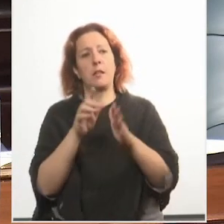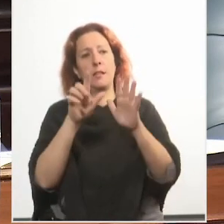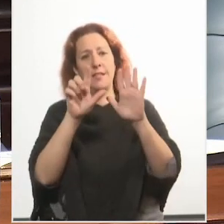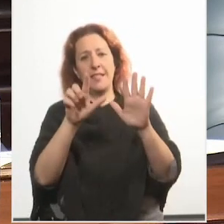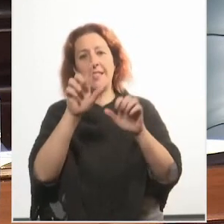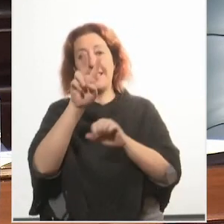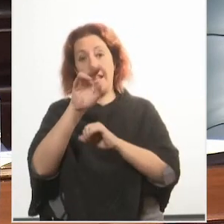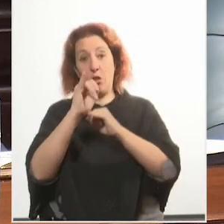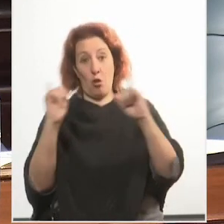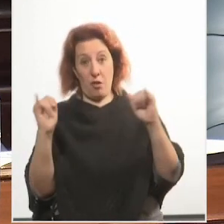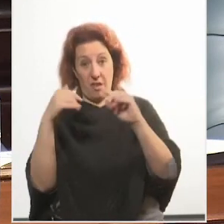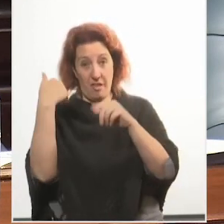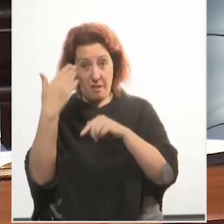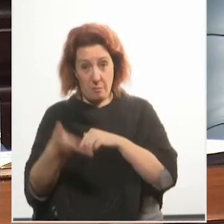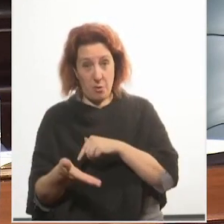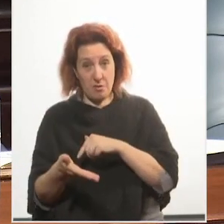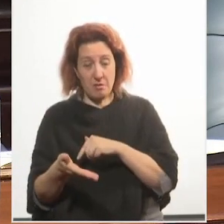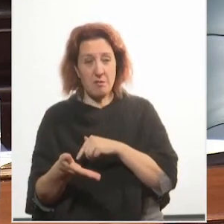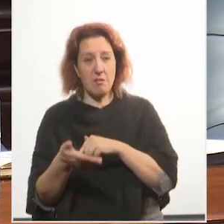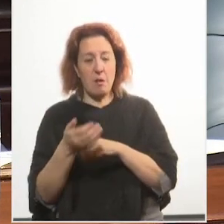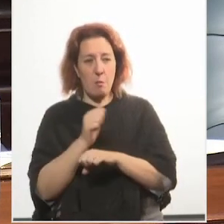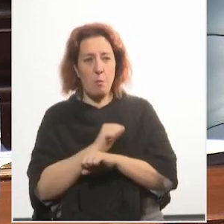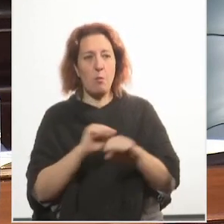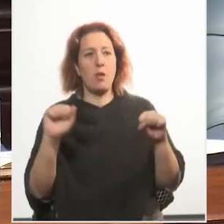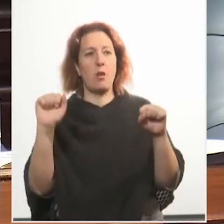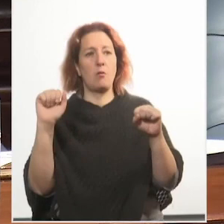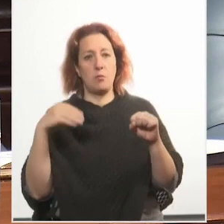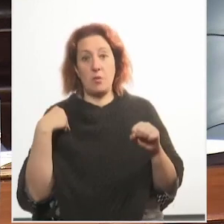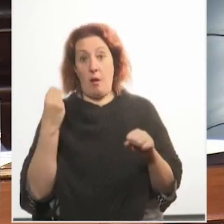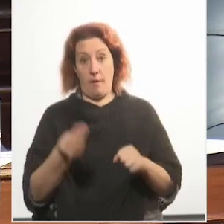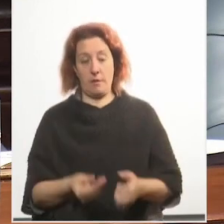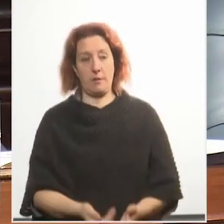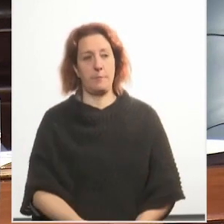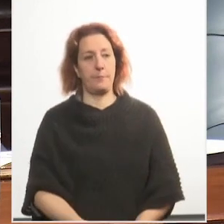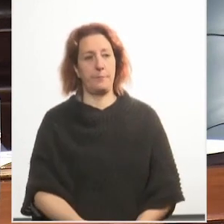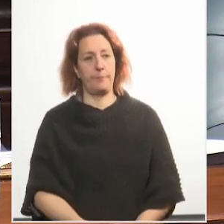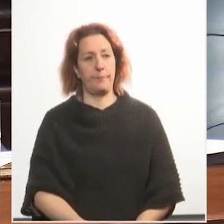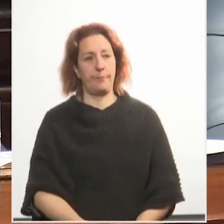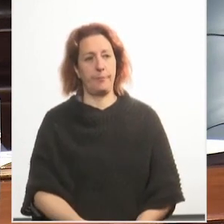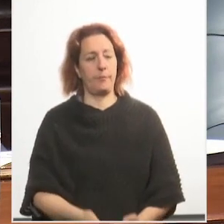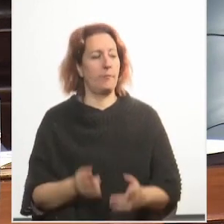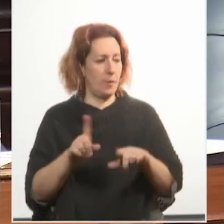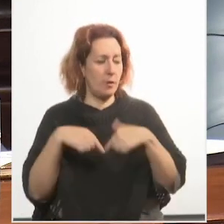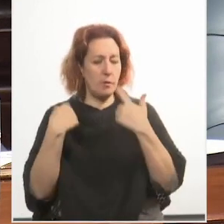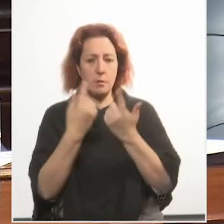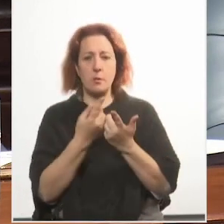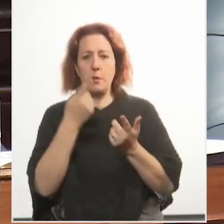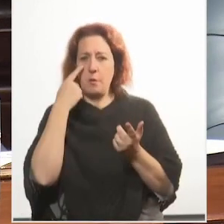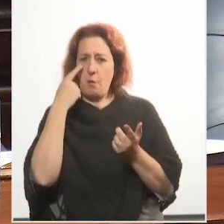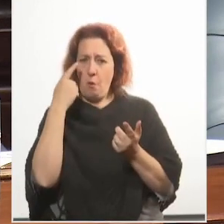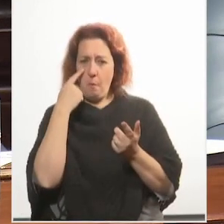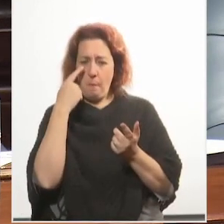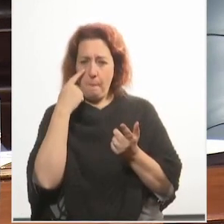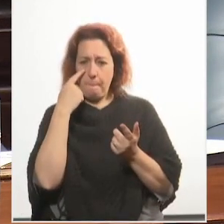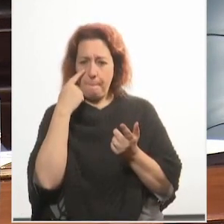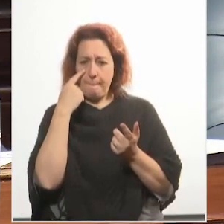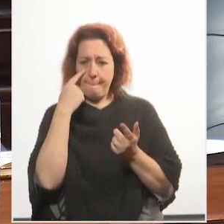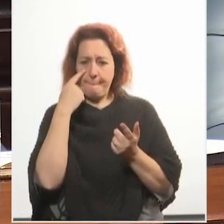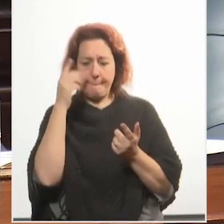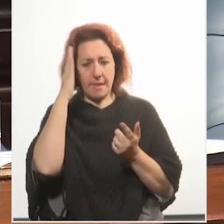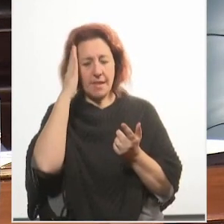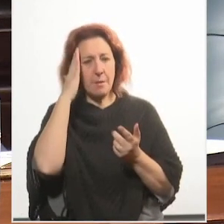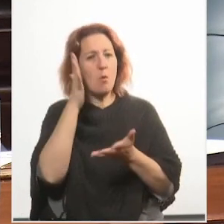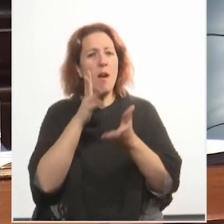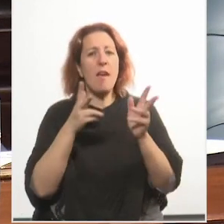72 días después, los pusiera nuevamente en contacto con el mundo. Estamos convencidos que en esta época